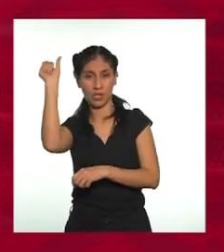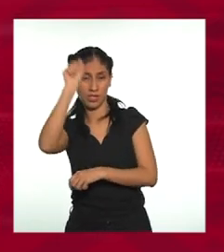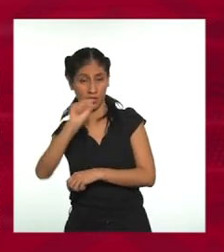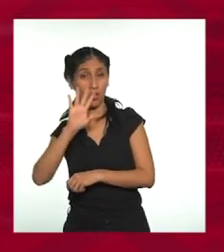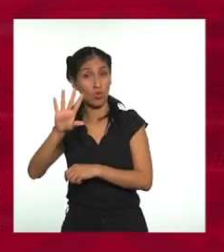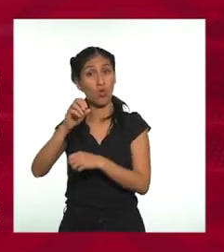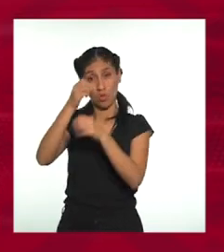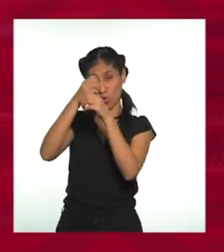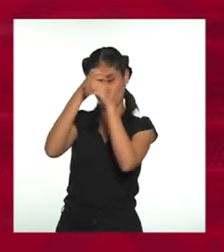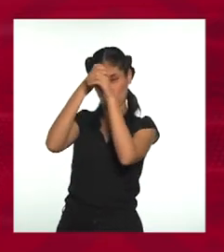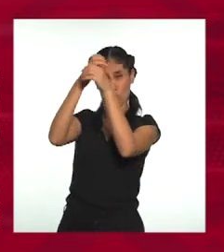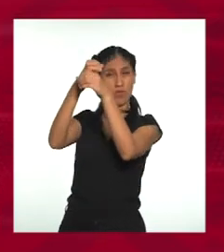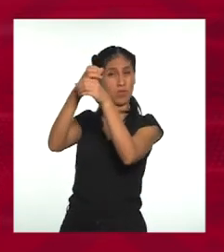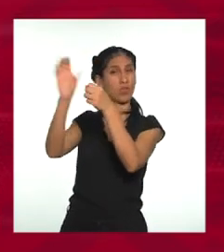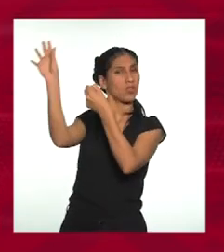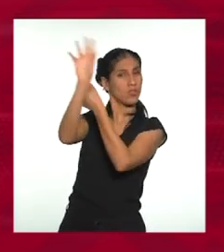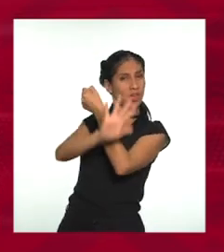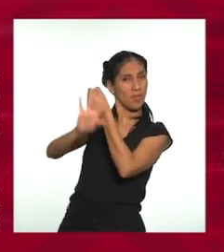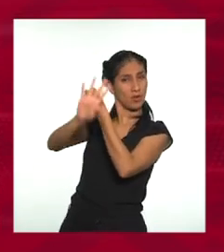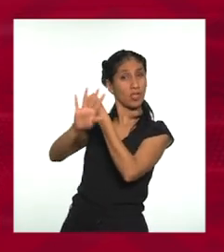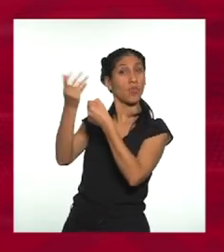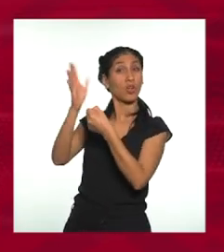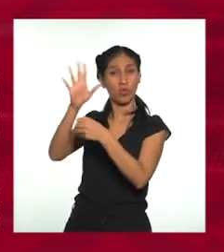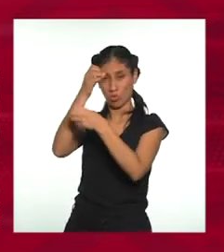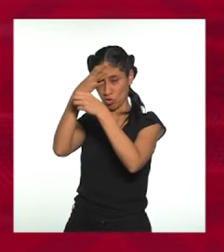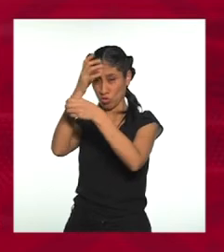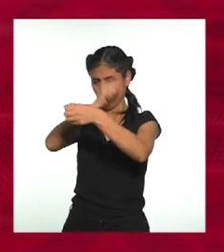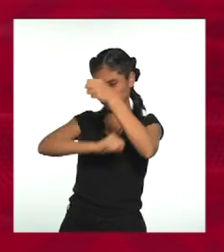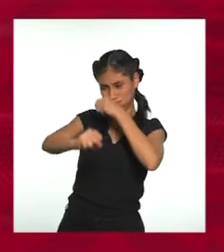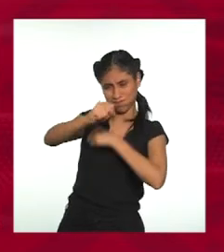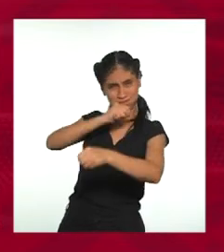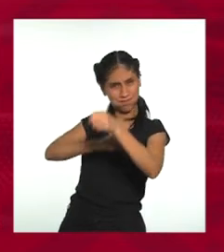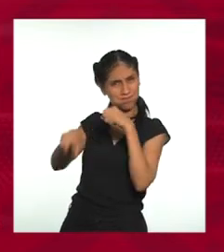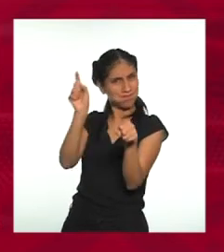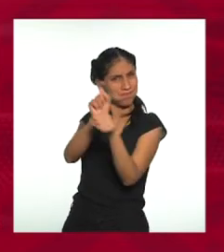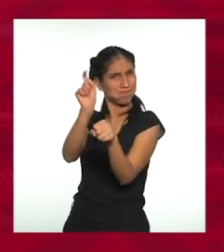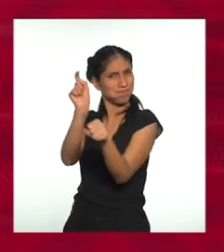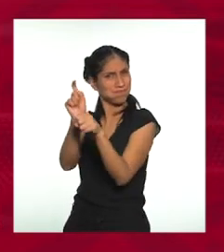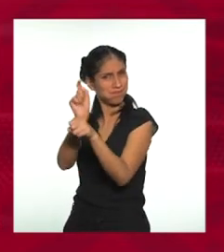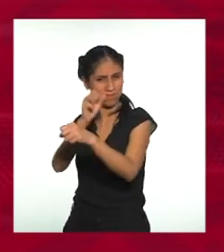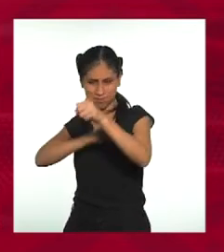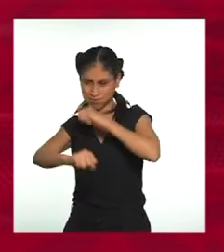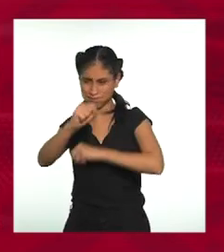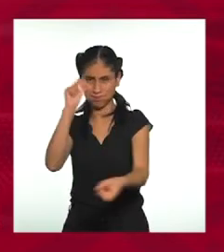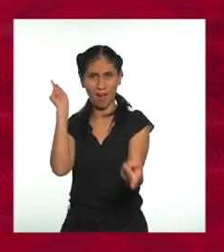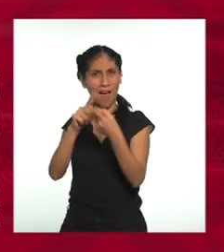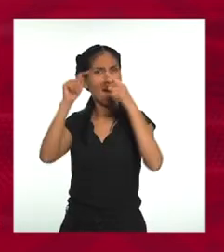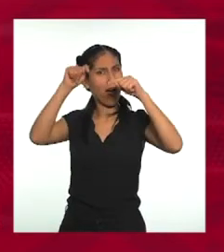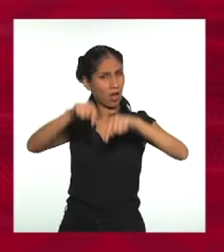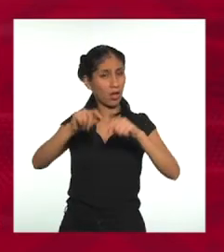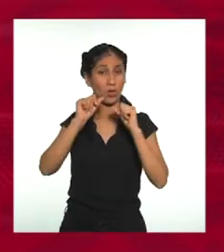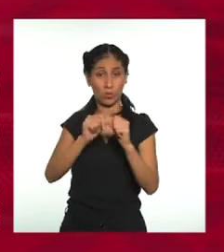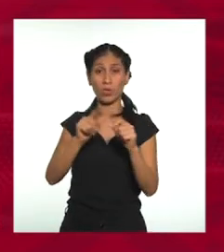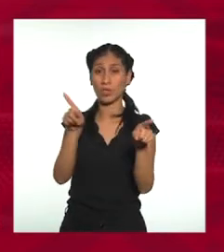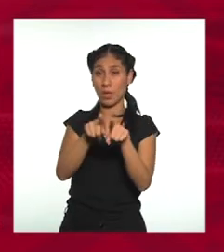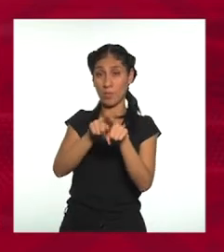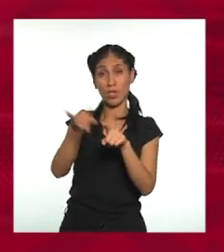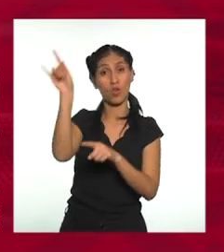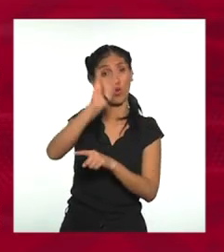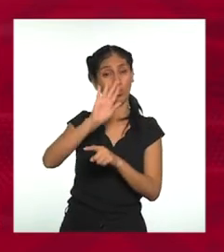son acumulados y transmitidos de generación en generación y están referidos a los